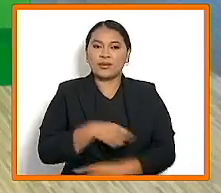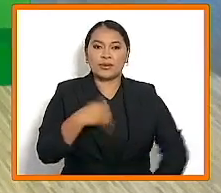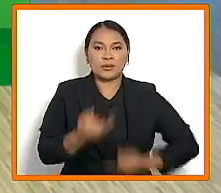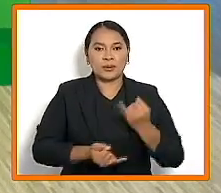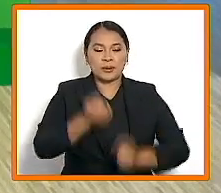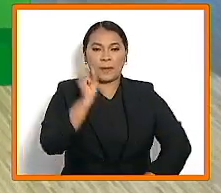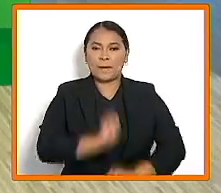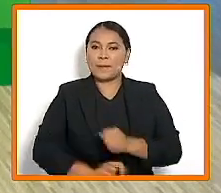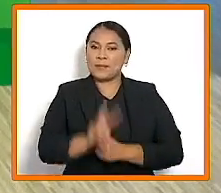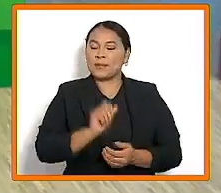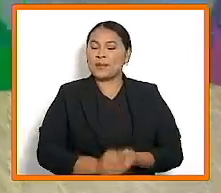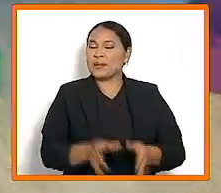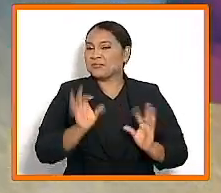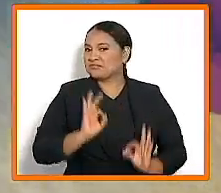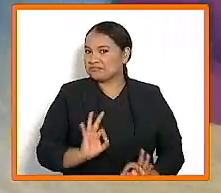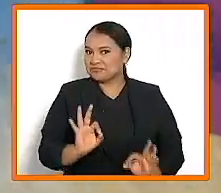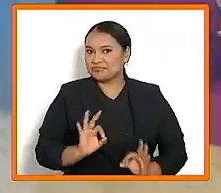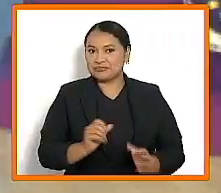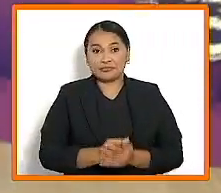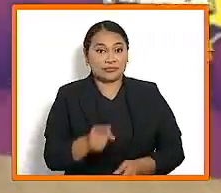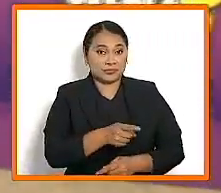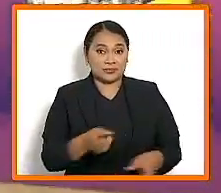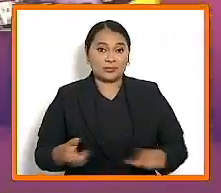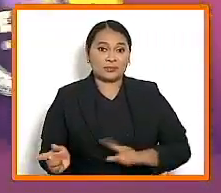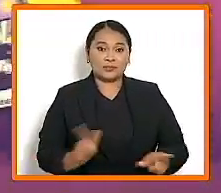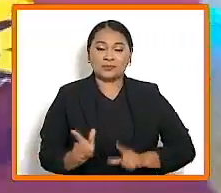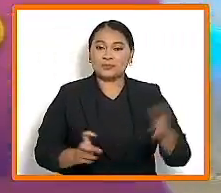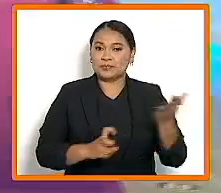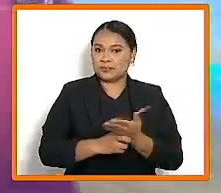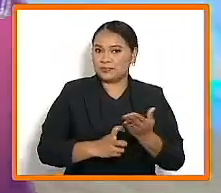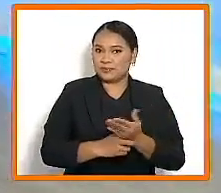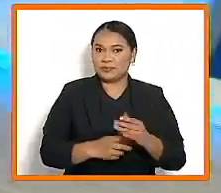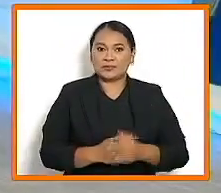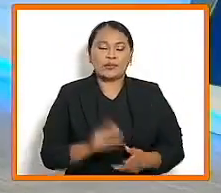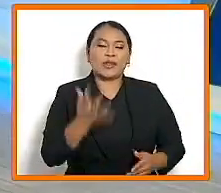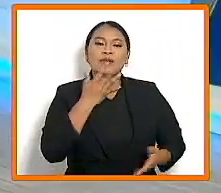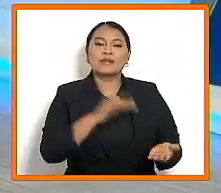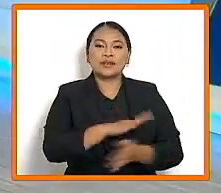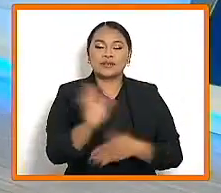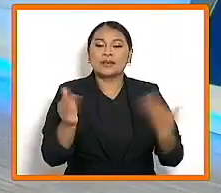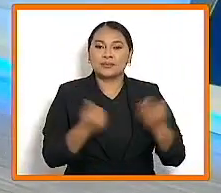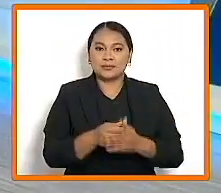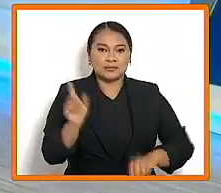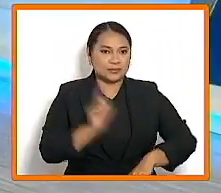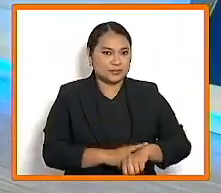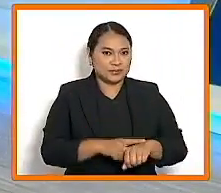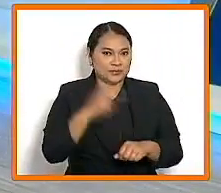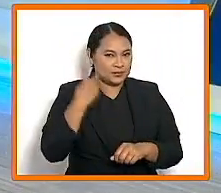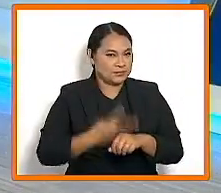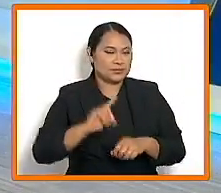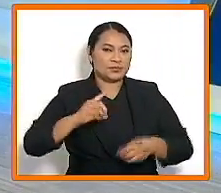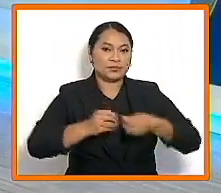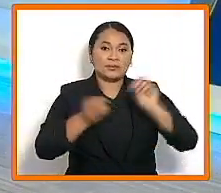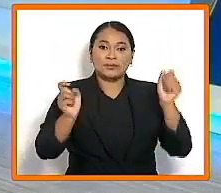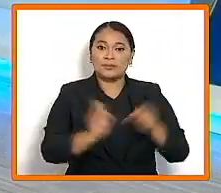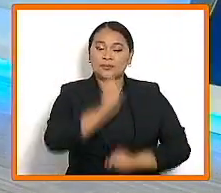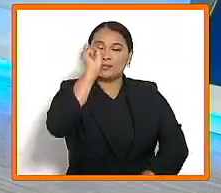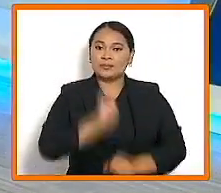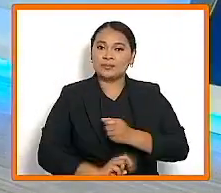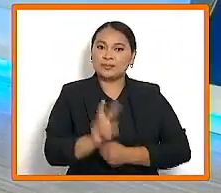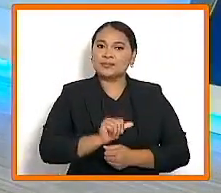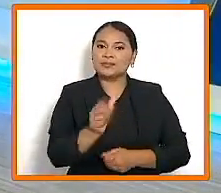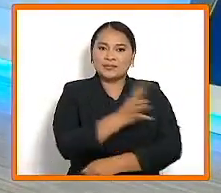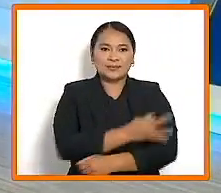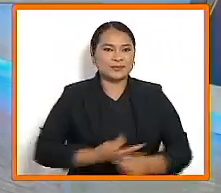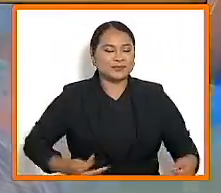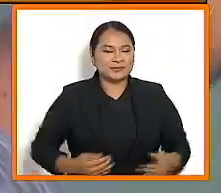parece perfecto, Charlene. Espero que tengas tu boleto en mano y te deseamos muchísima suerte porque vamos a conocer los dos números favorecidos para premiados en esta hermosa tarde. Atentos porque